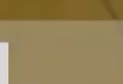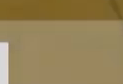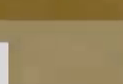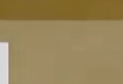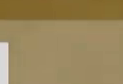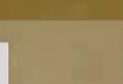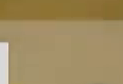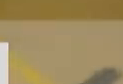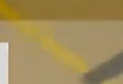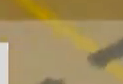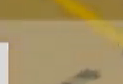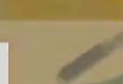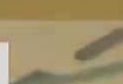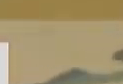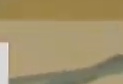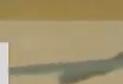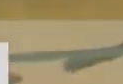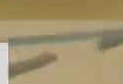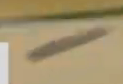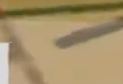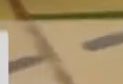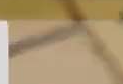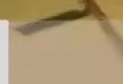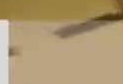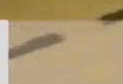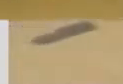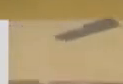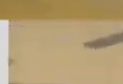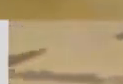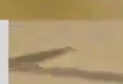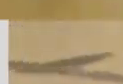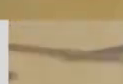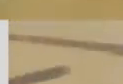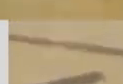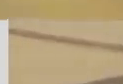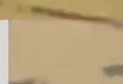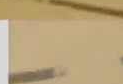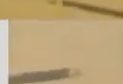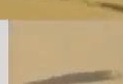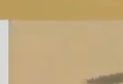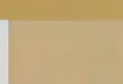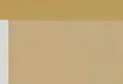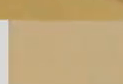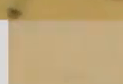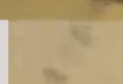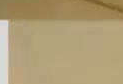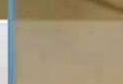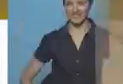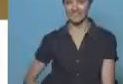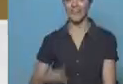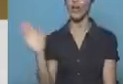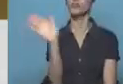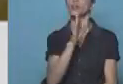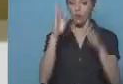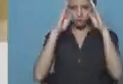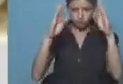de Fátima, donde habitualmente vota la presidenta de la nación, que allí está llegando toda una bandera argentina desplegada